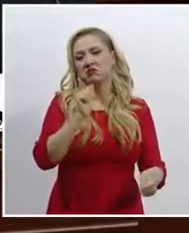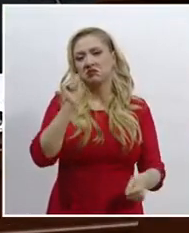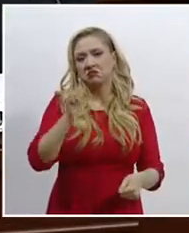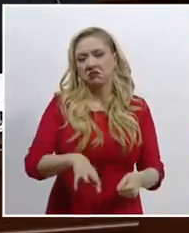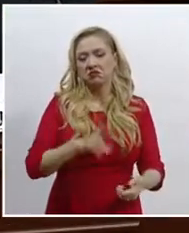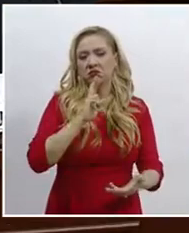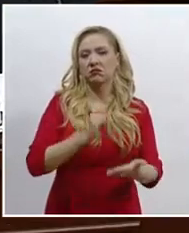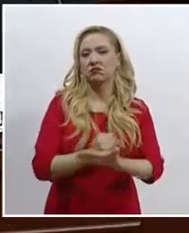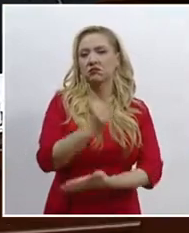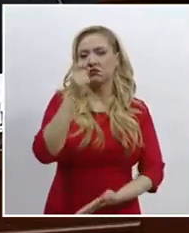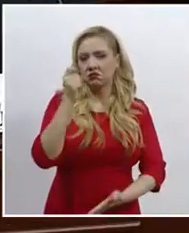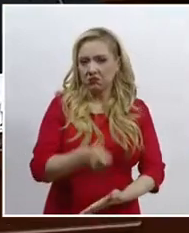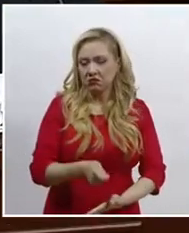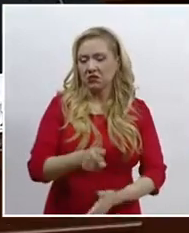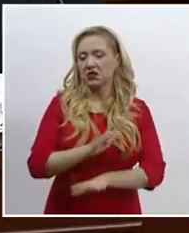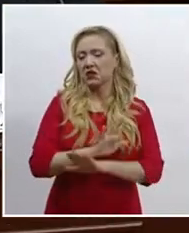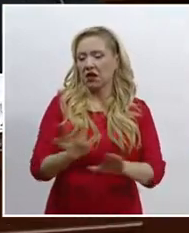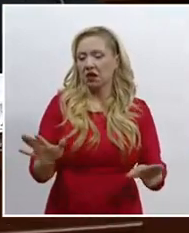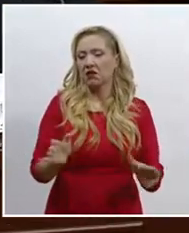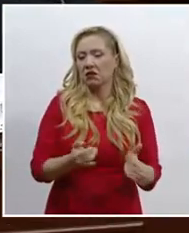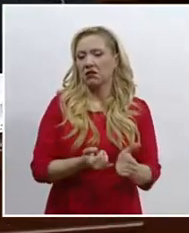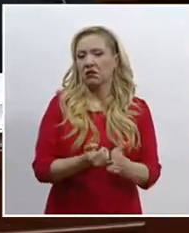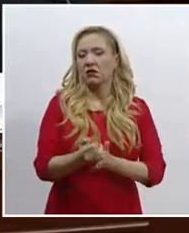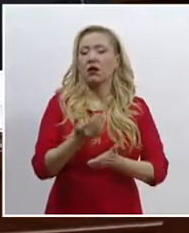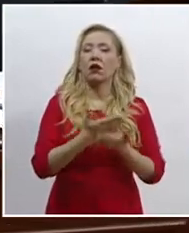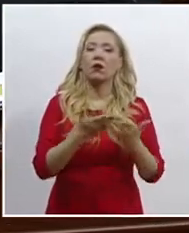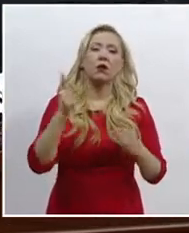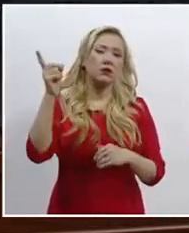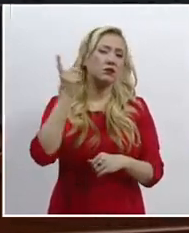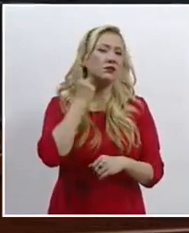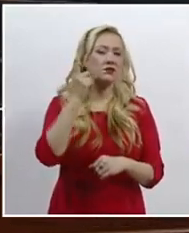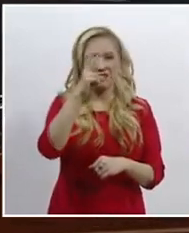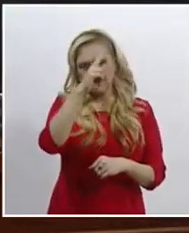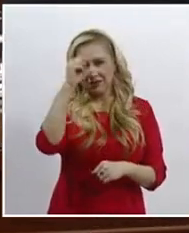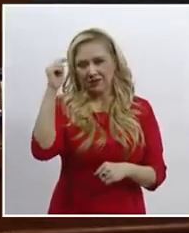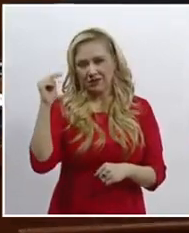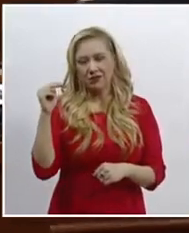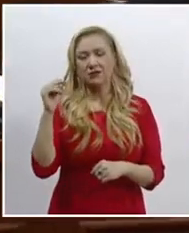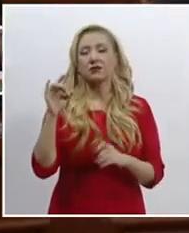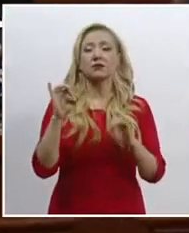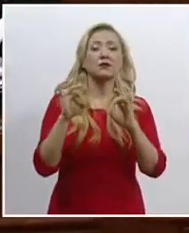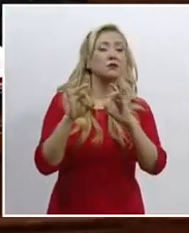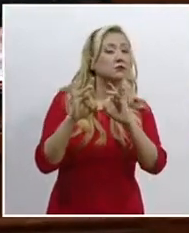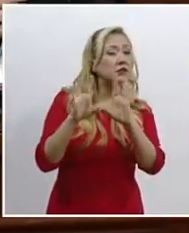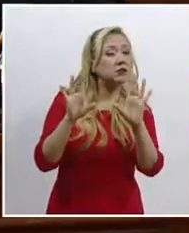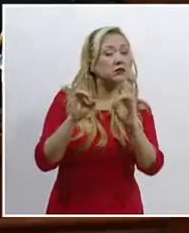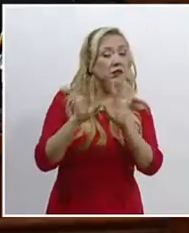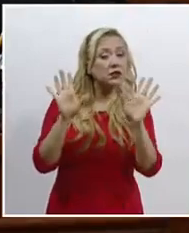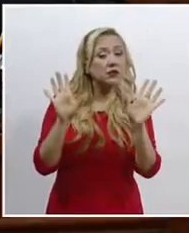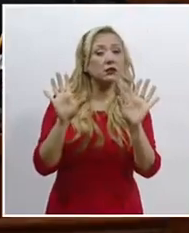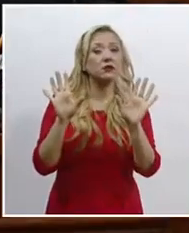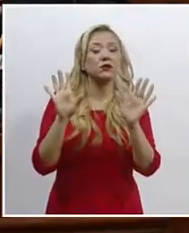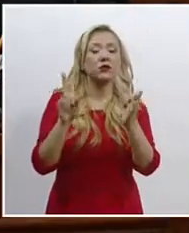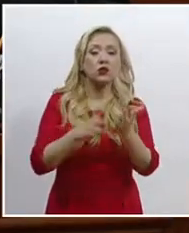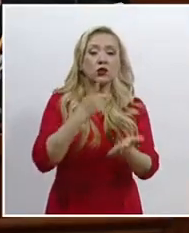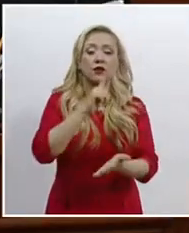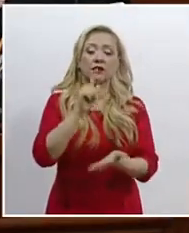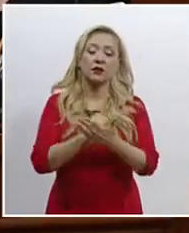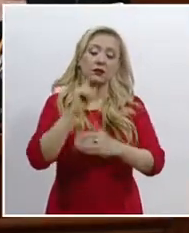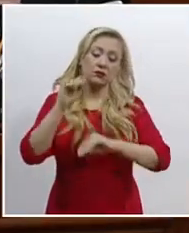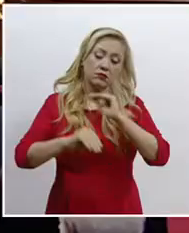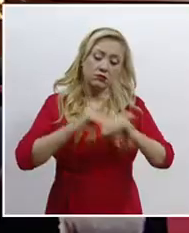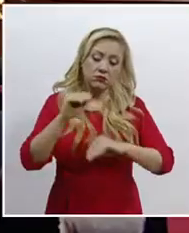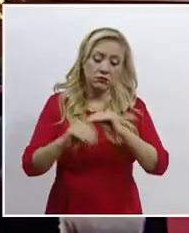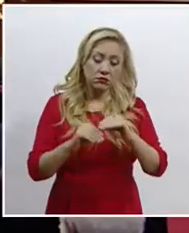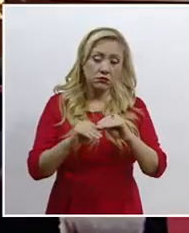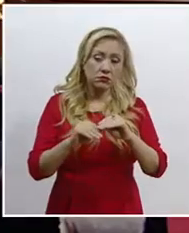sentencia. Además, el Congreso de Nayarit, en caso de volver a legislar en esta